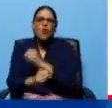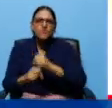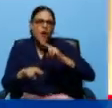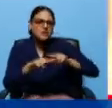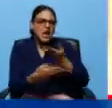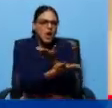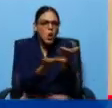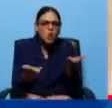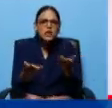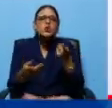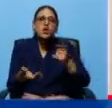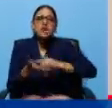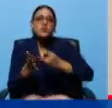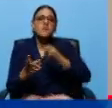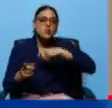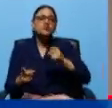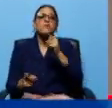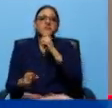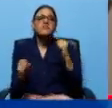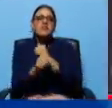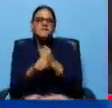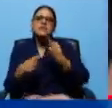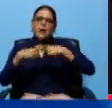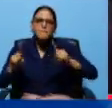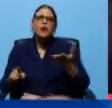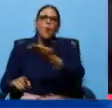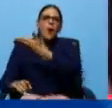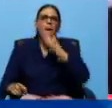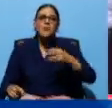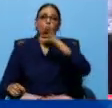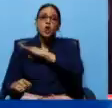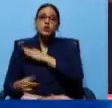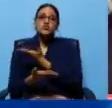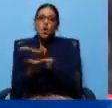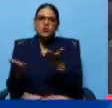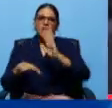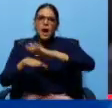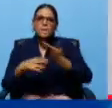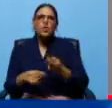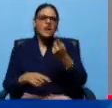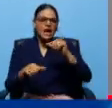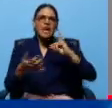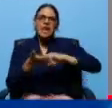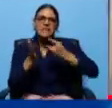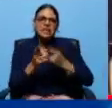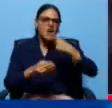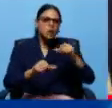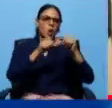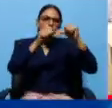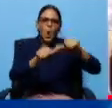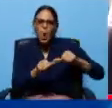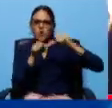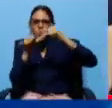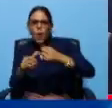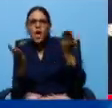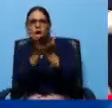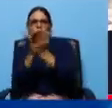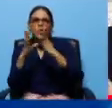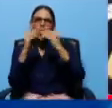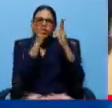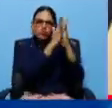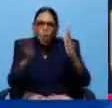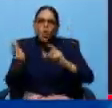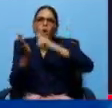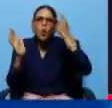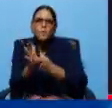niños y eso genera una complejidad. Pero es mucho mejor para la sociedad porque da continuidad educativa. Es decir, en aquellas